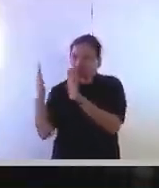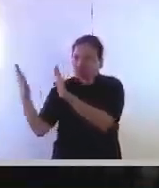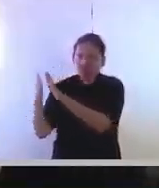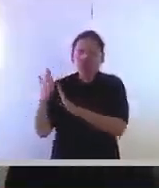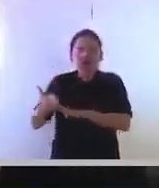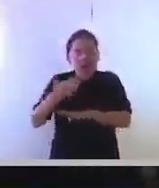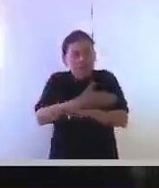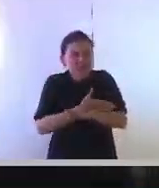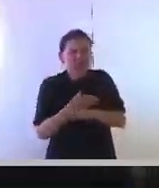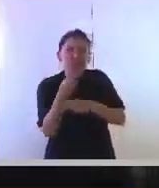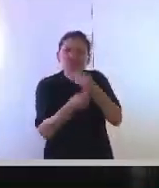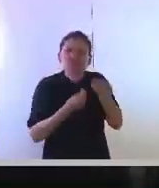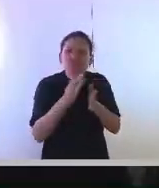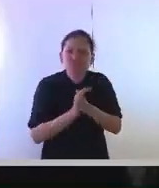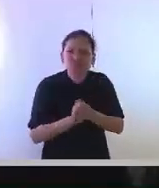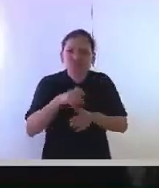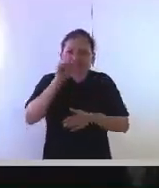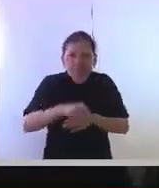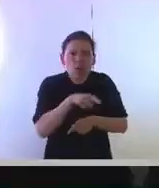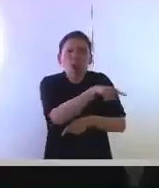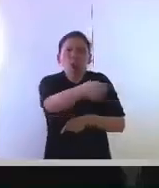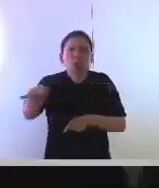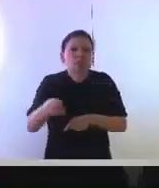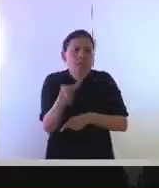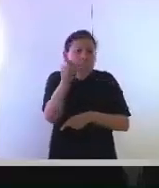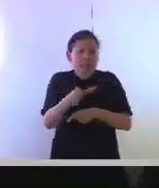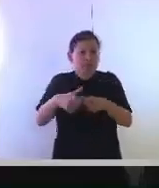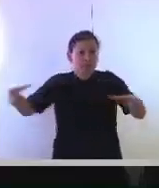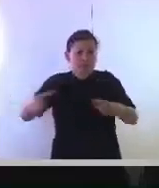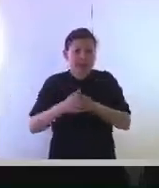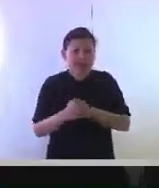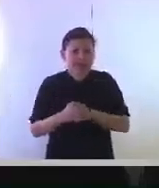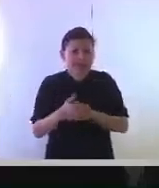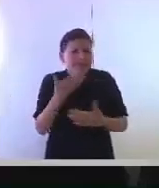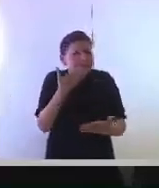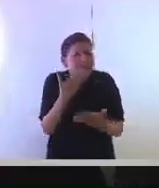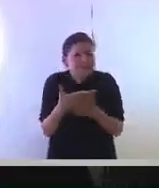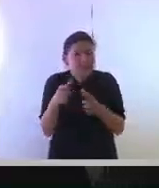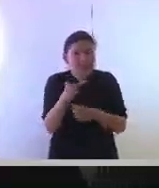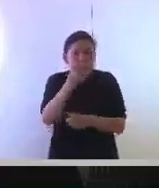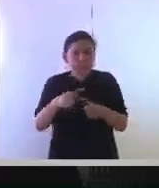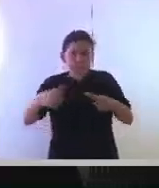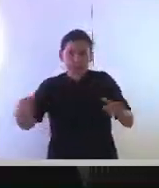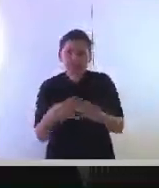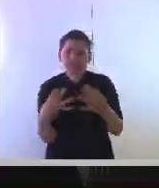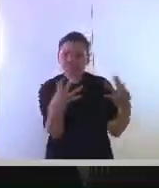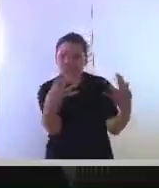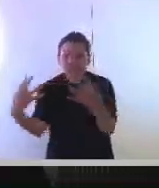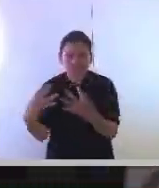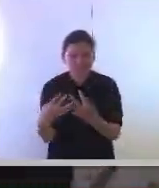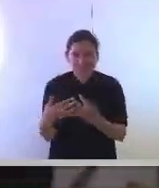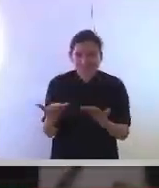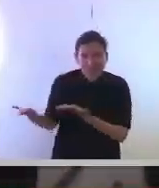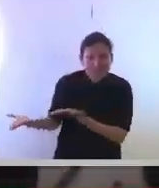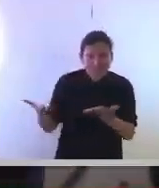hablamos de que teníamos que tener al pueblo. Y doy gracias que tiene hoy al pueblo aquí al frente,